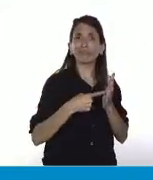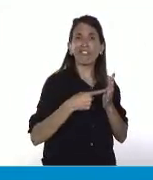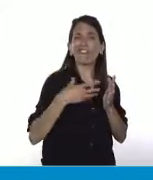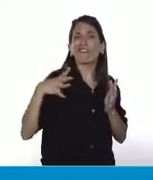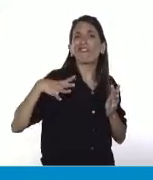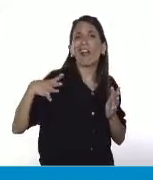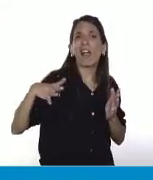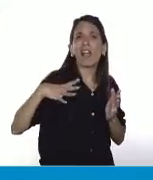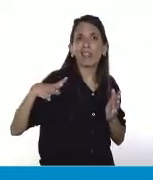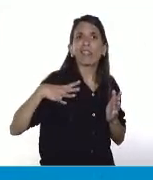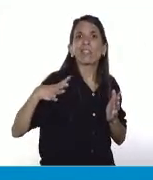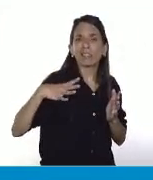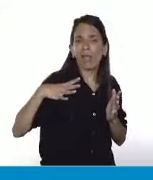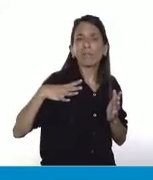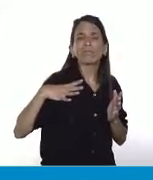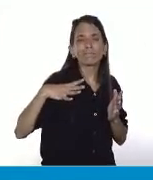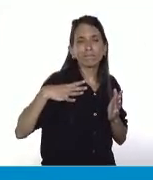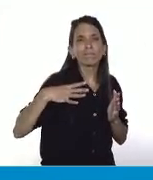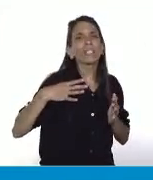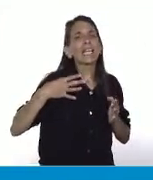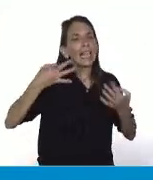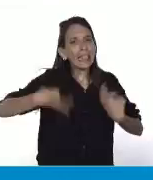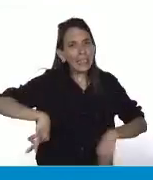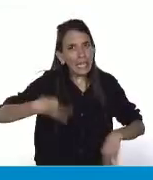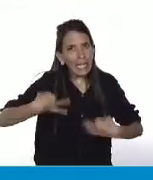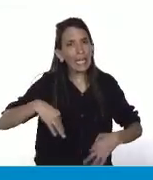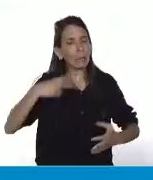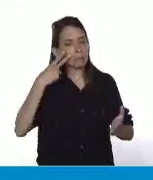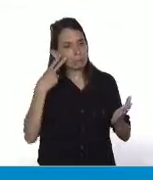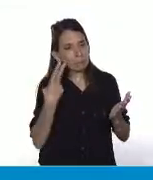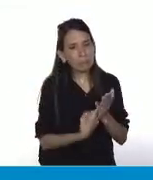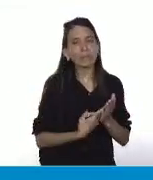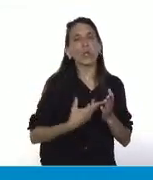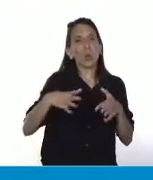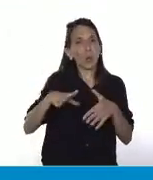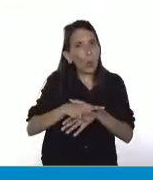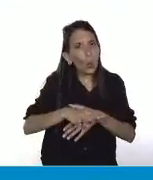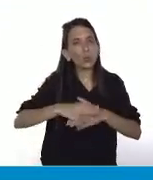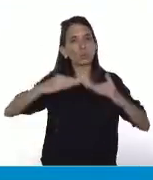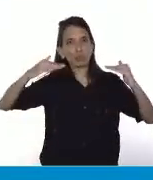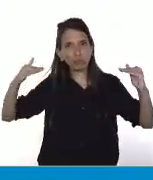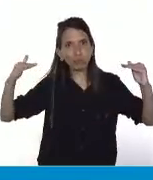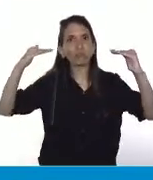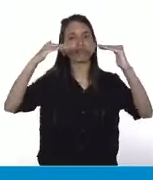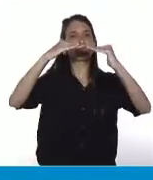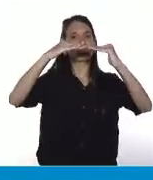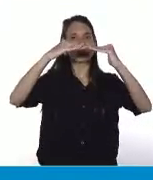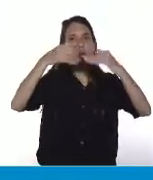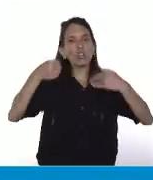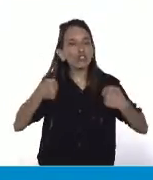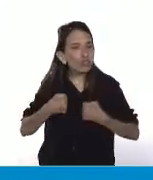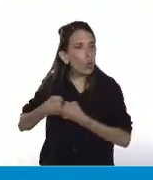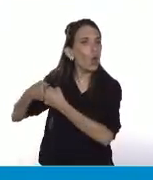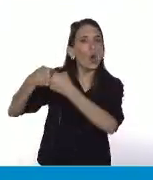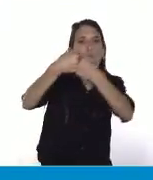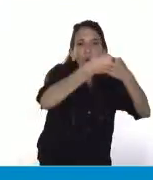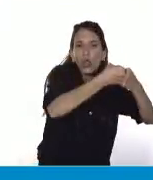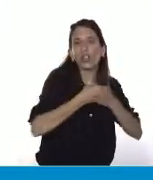no en cuestión de partidos políticos, sino ponernos todos de acuerdo y